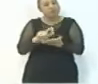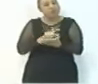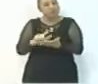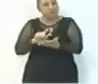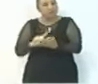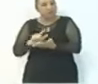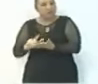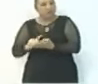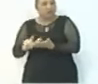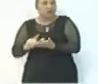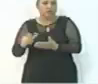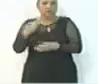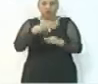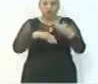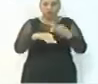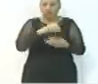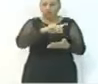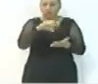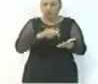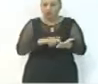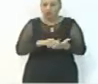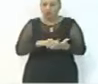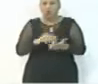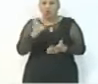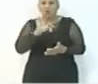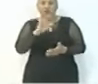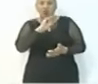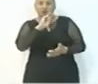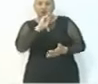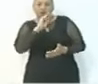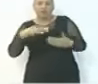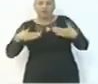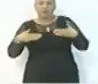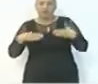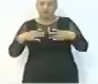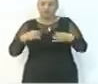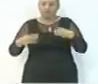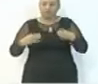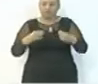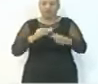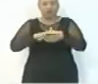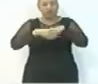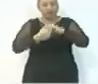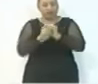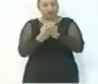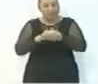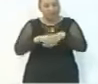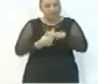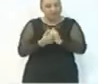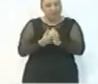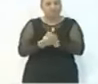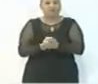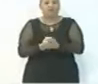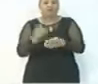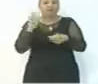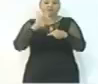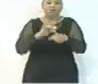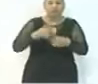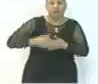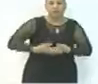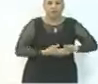adecuada en las superficies. Al momento de amamantar es importante lavarse las manitas antes de estar en contacto con el bebé,